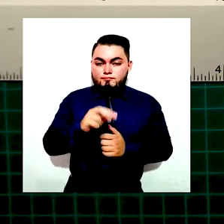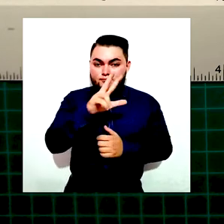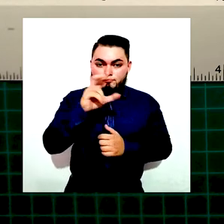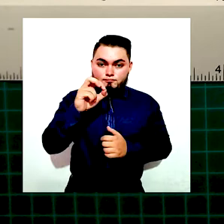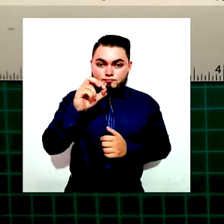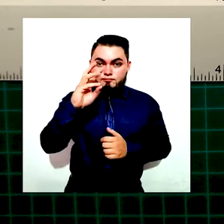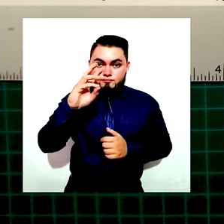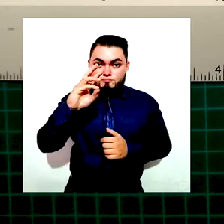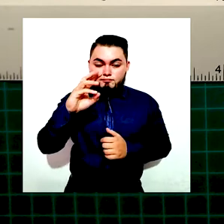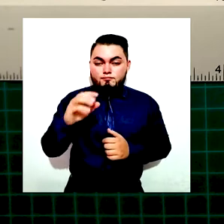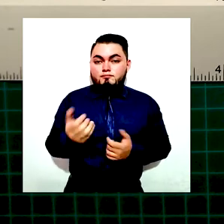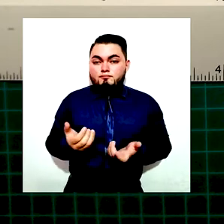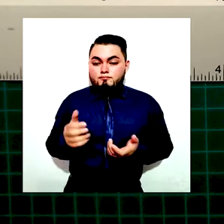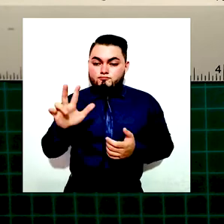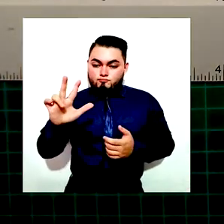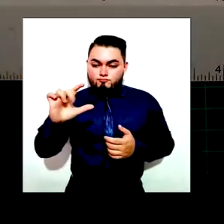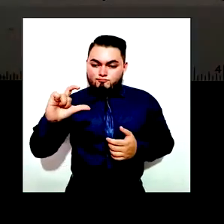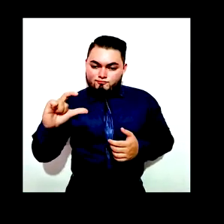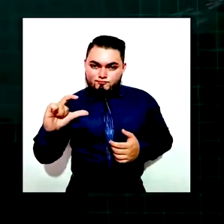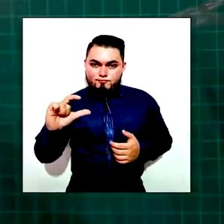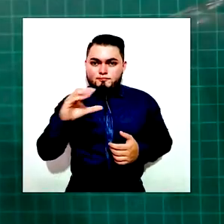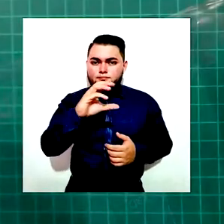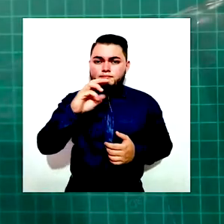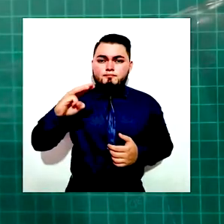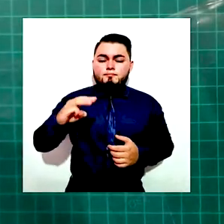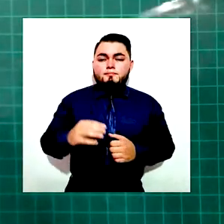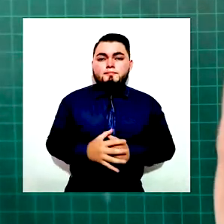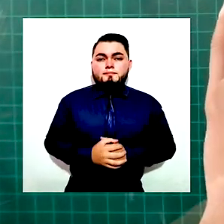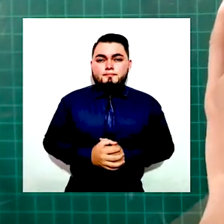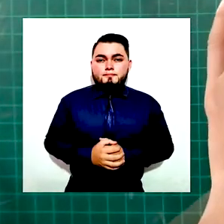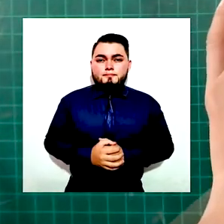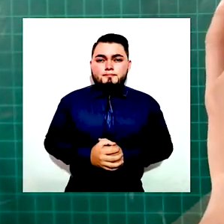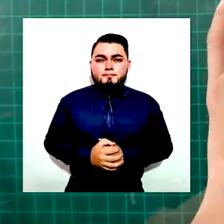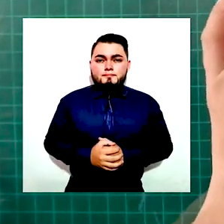la otra de 36 por 3 centímetros.